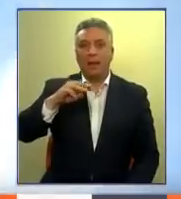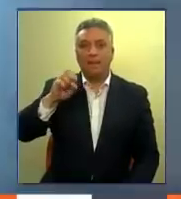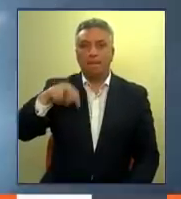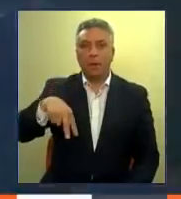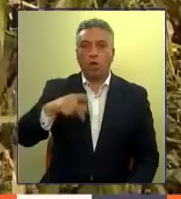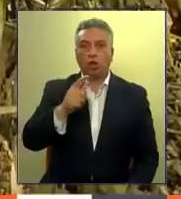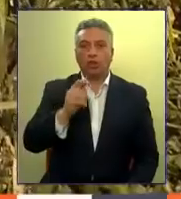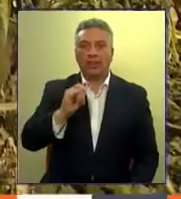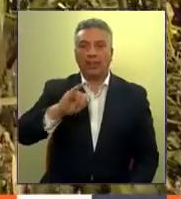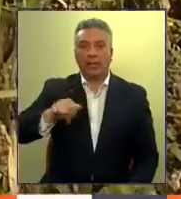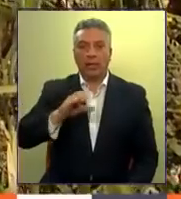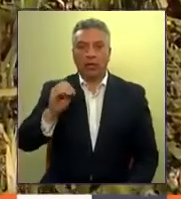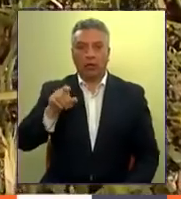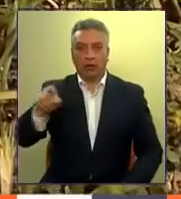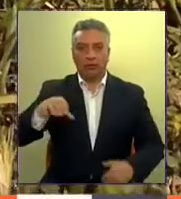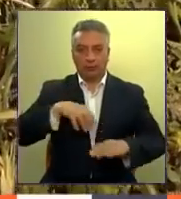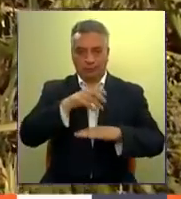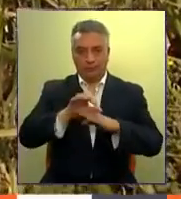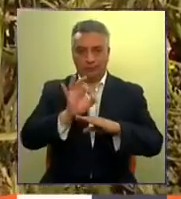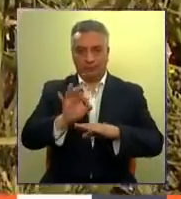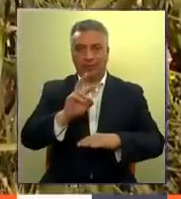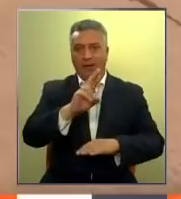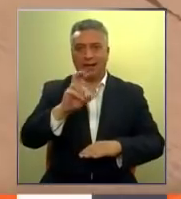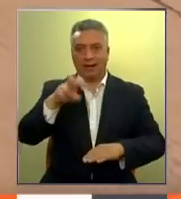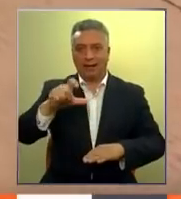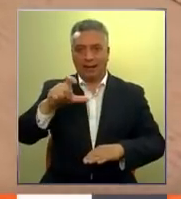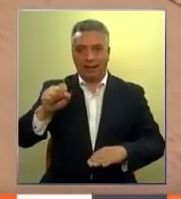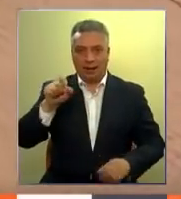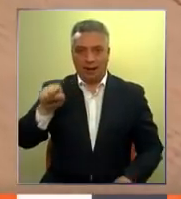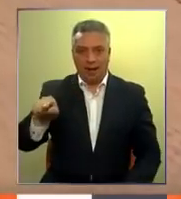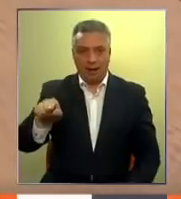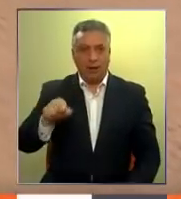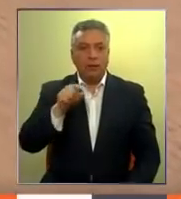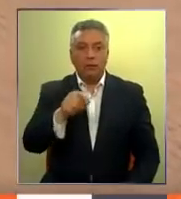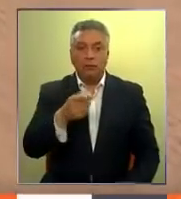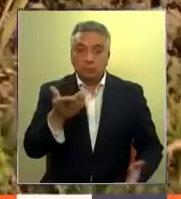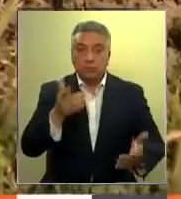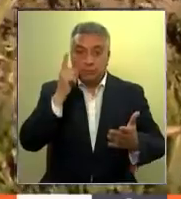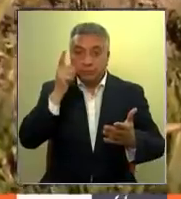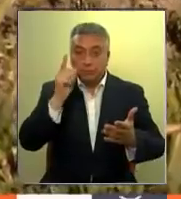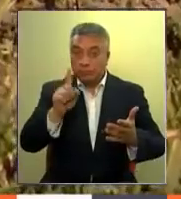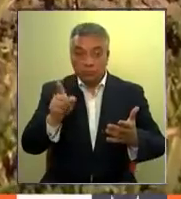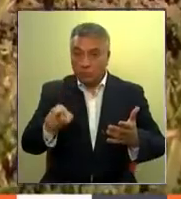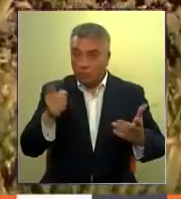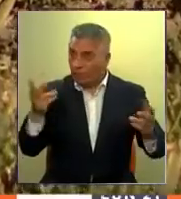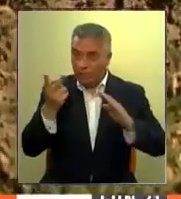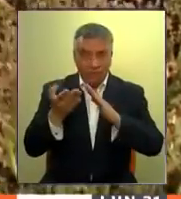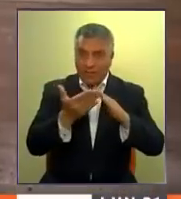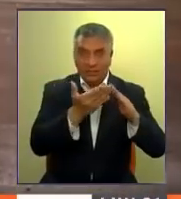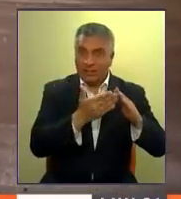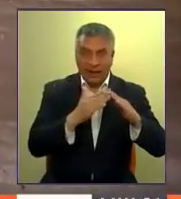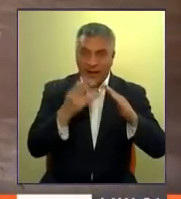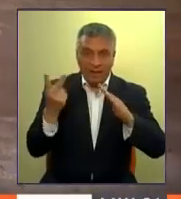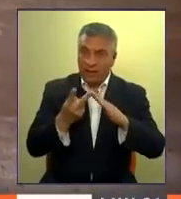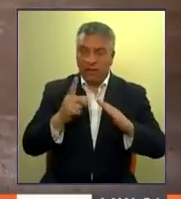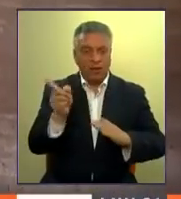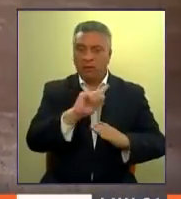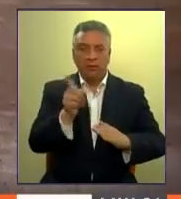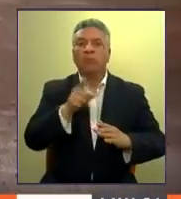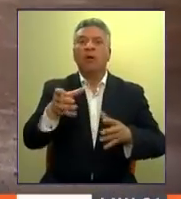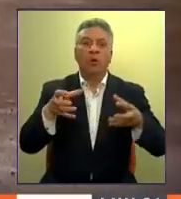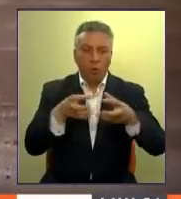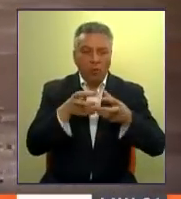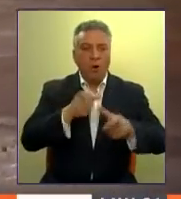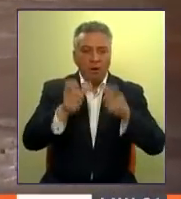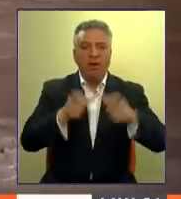de renca la gran diferencia es que acá no son vecinos construidos o sino un gran grupo de personas y cada fin de semana se